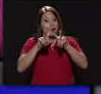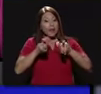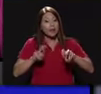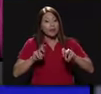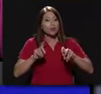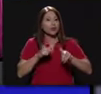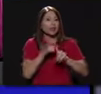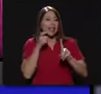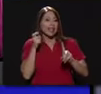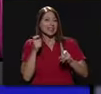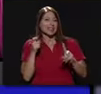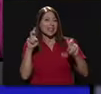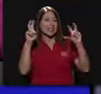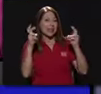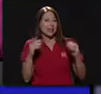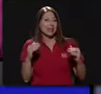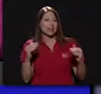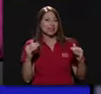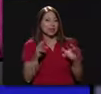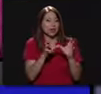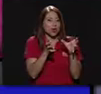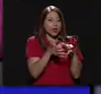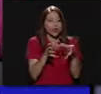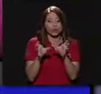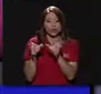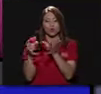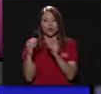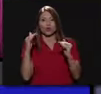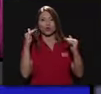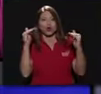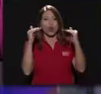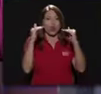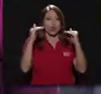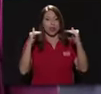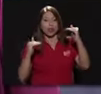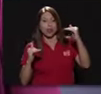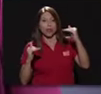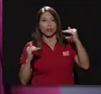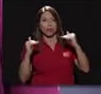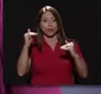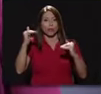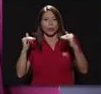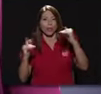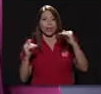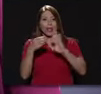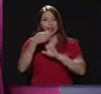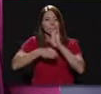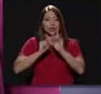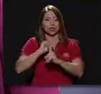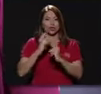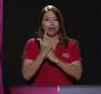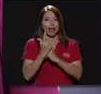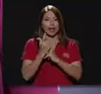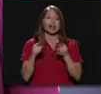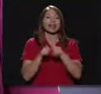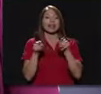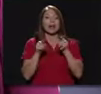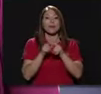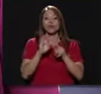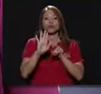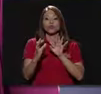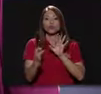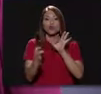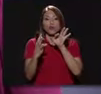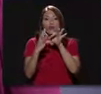de brechas entre grupos de población, eso en el capítulo social, y su vínculo sobre todo que